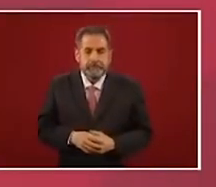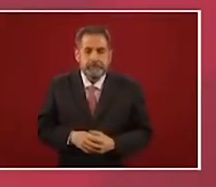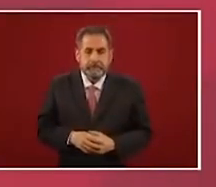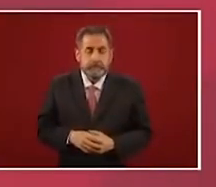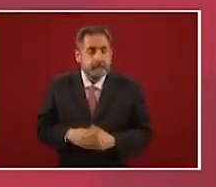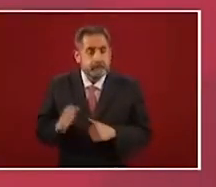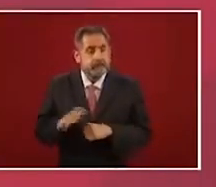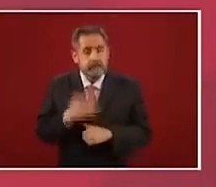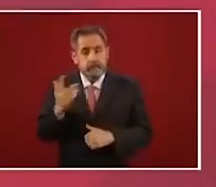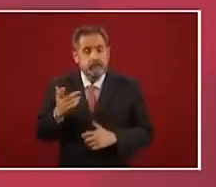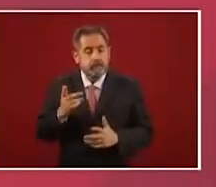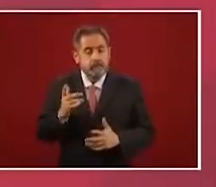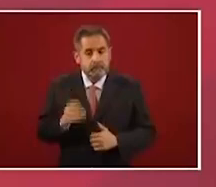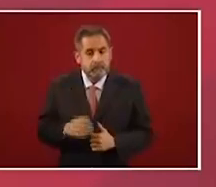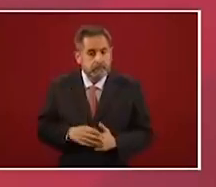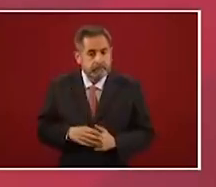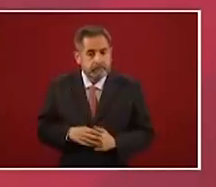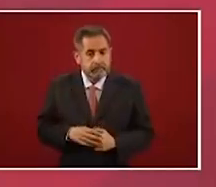porque